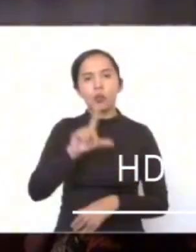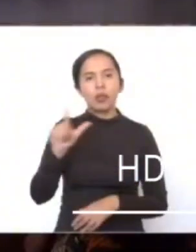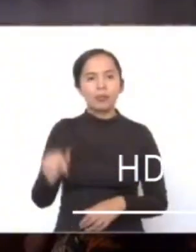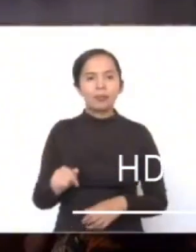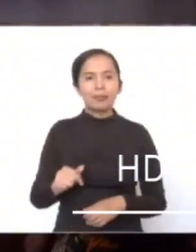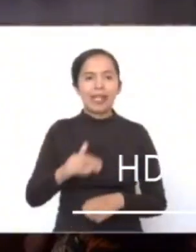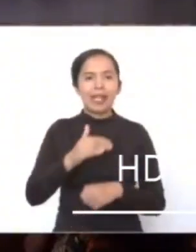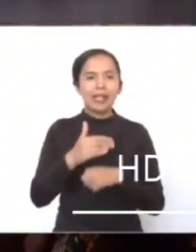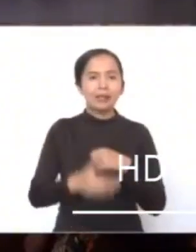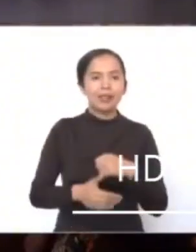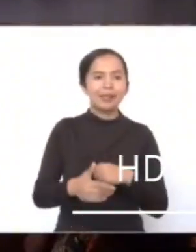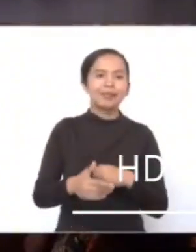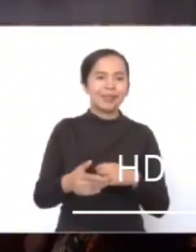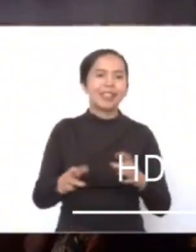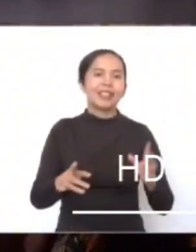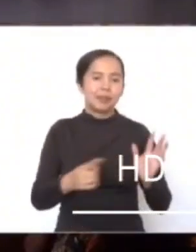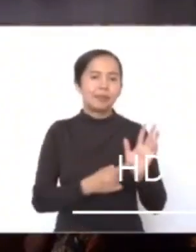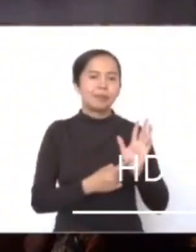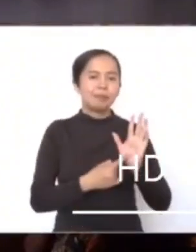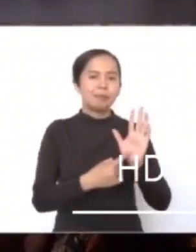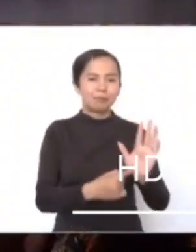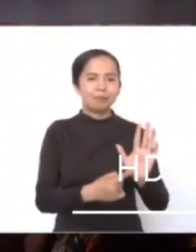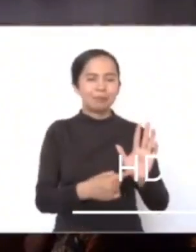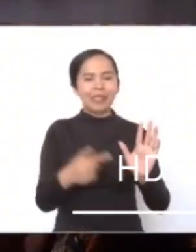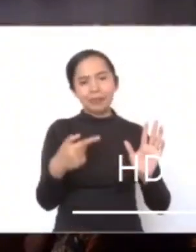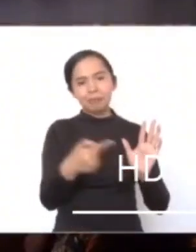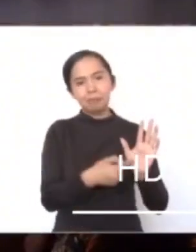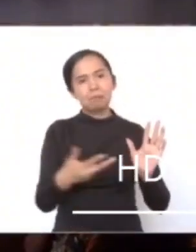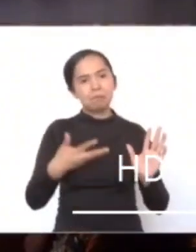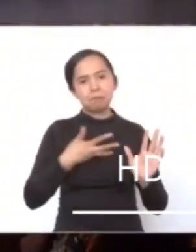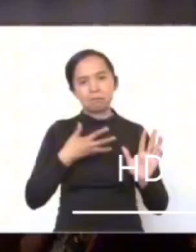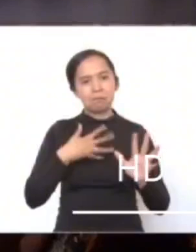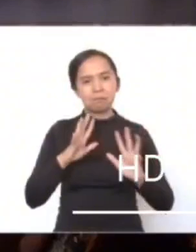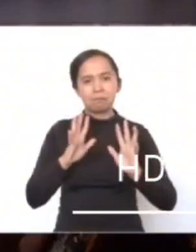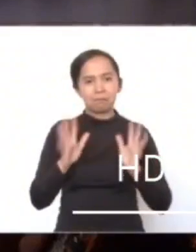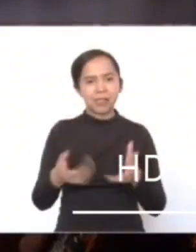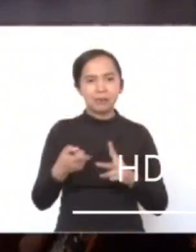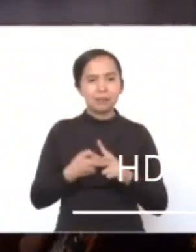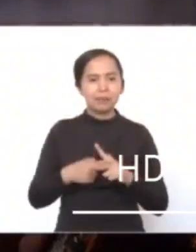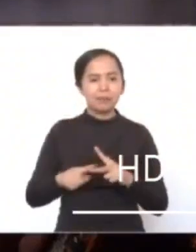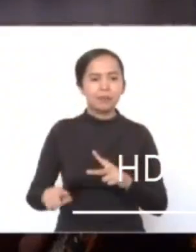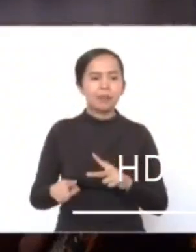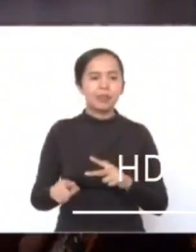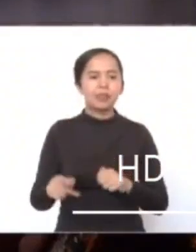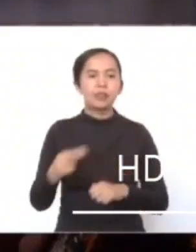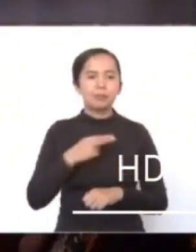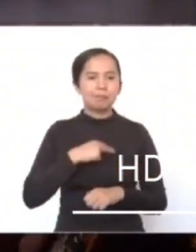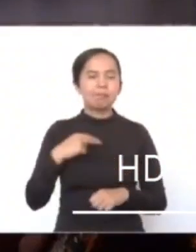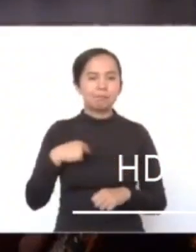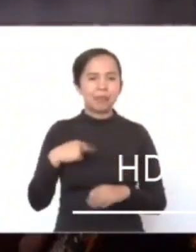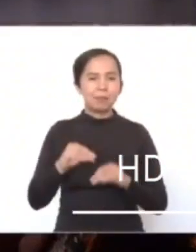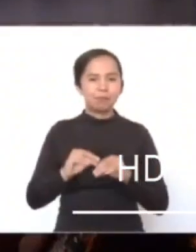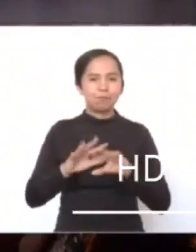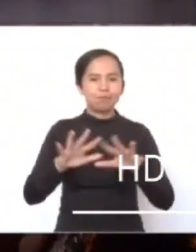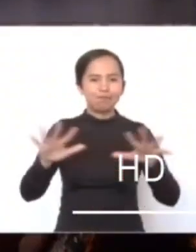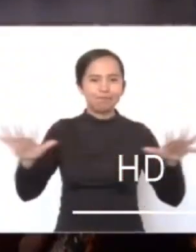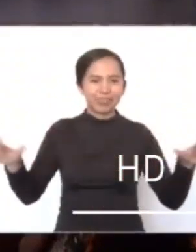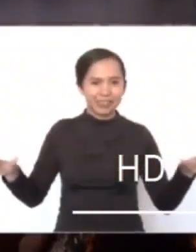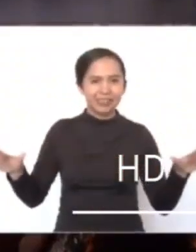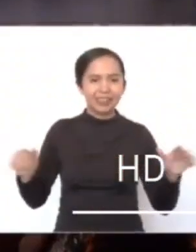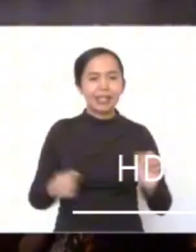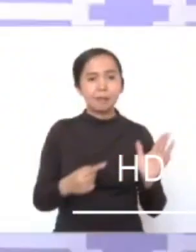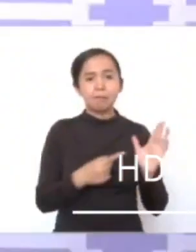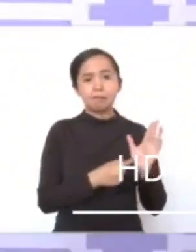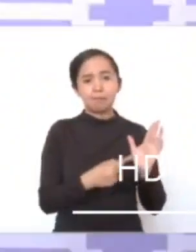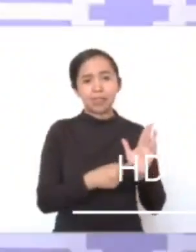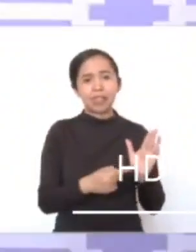lista la campaña. Ya está la campaña aquí, la vamos a lanzar. Esta es una